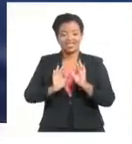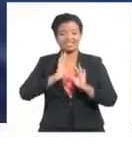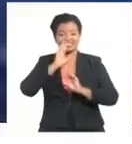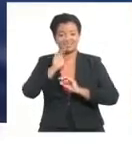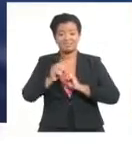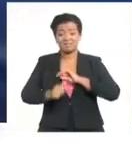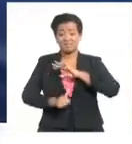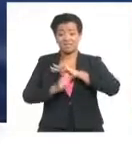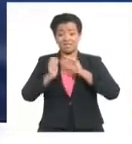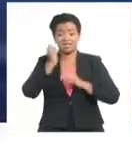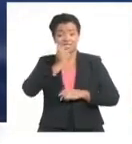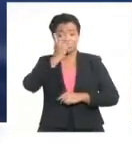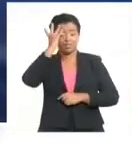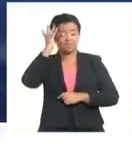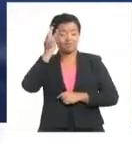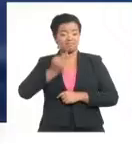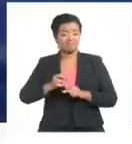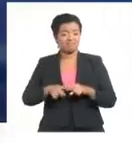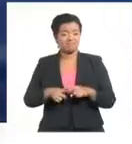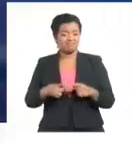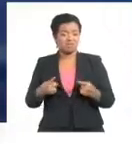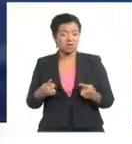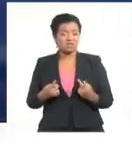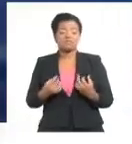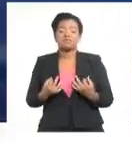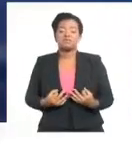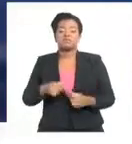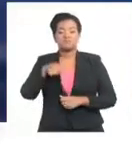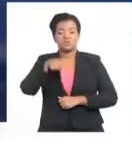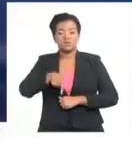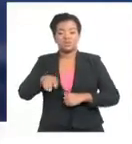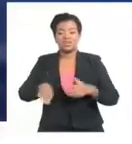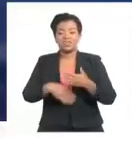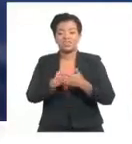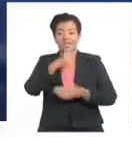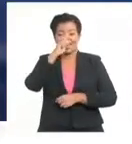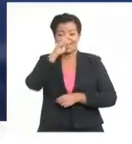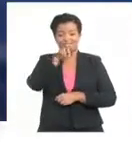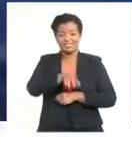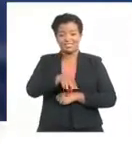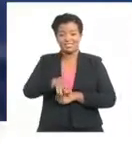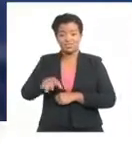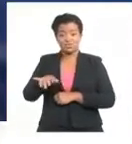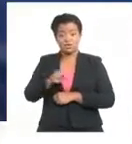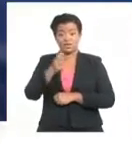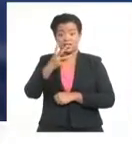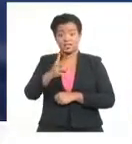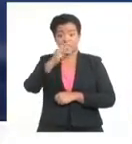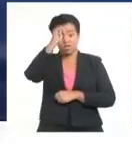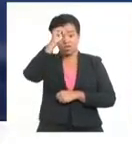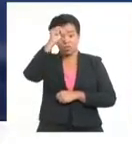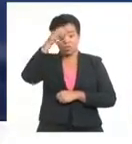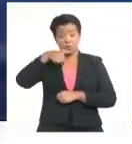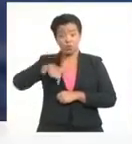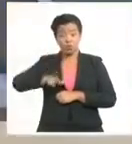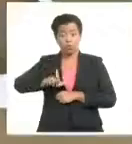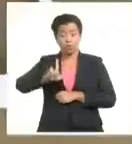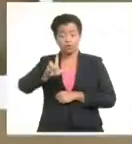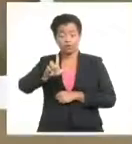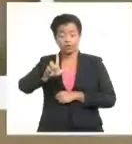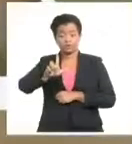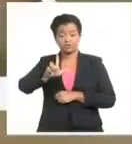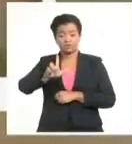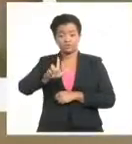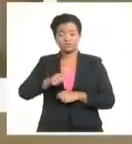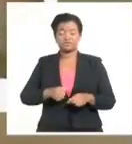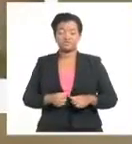díaz canel bermúdez a propósito de celebrarse hoy el día de los niños como cada tercer domingo de julio que nos falta en las